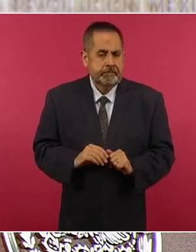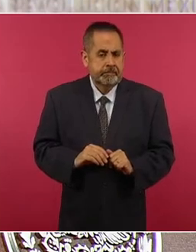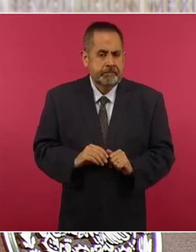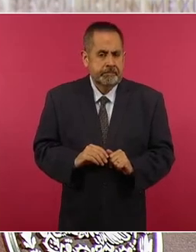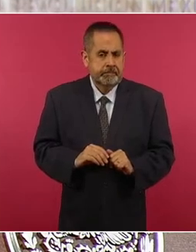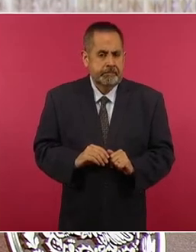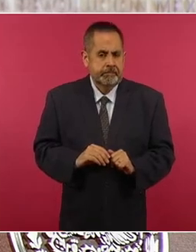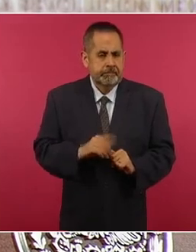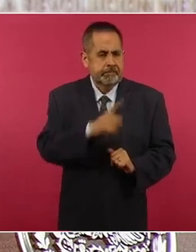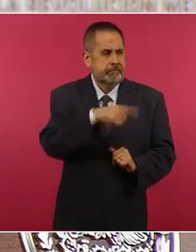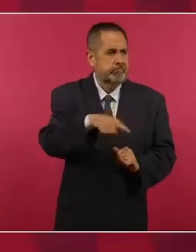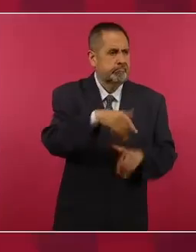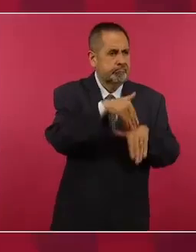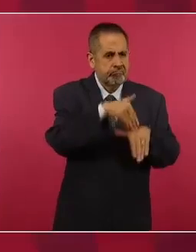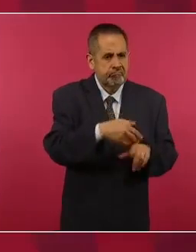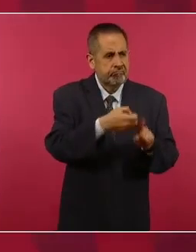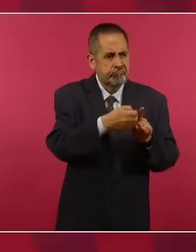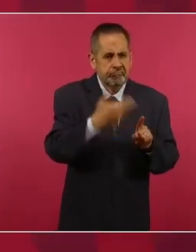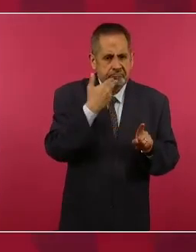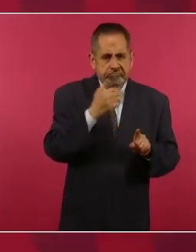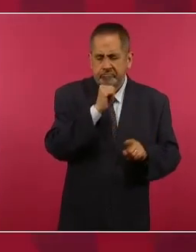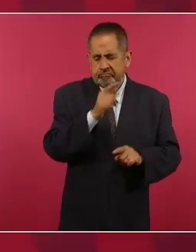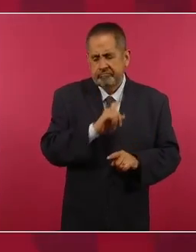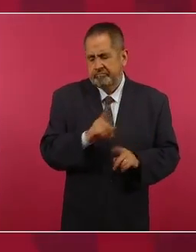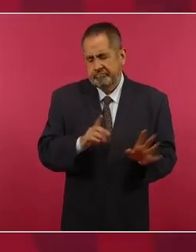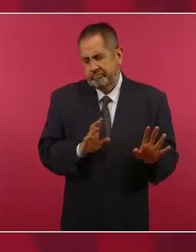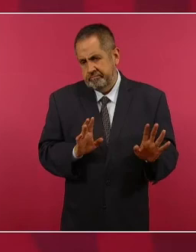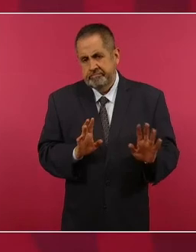poca disciplina.